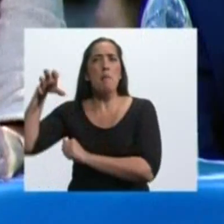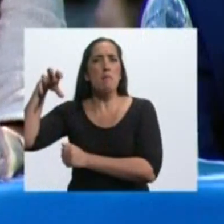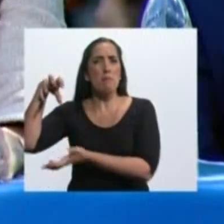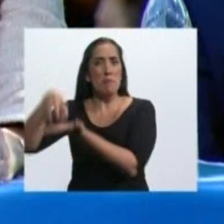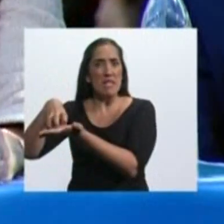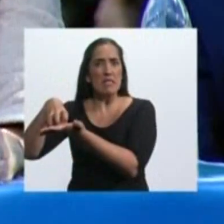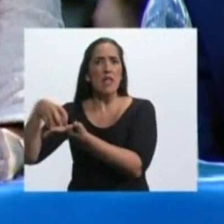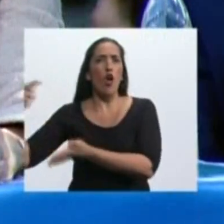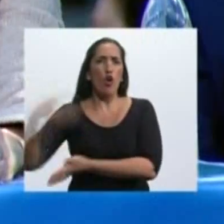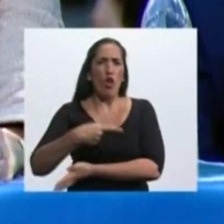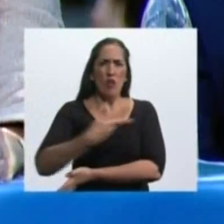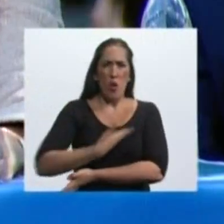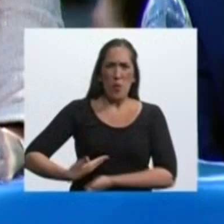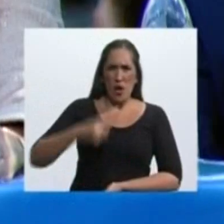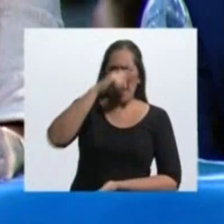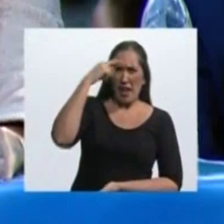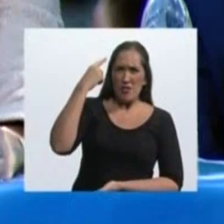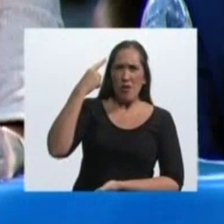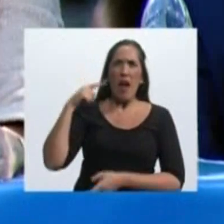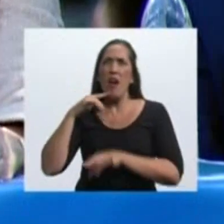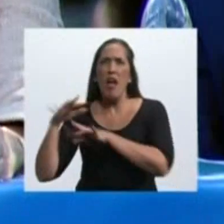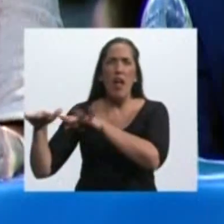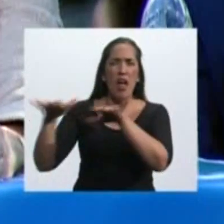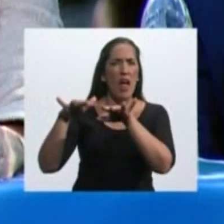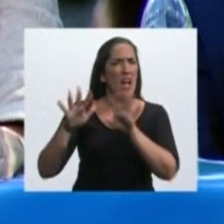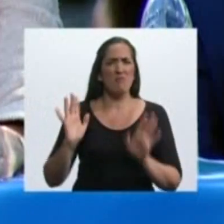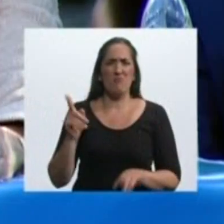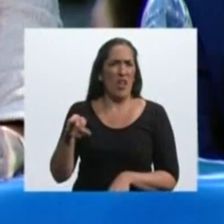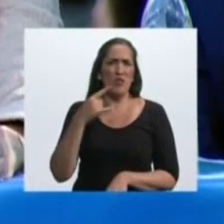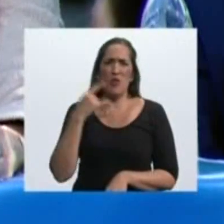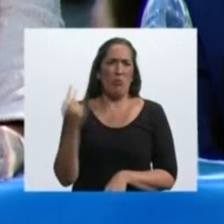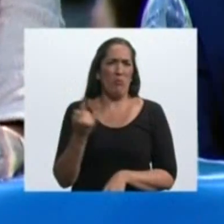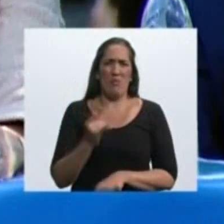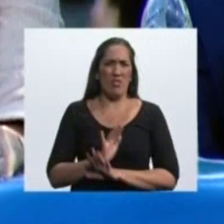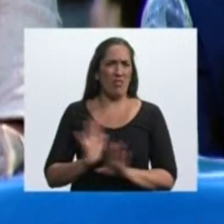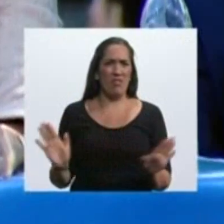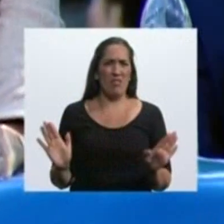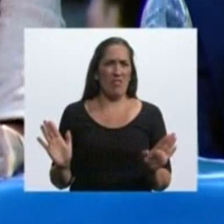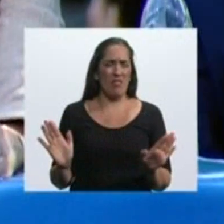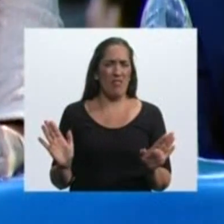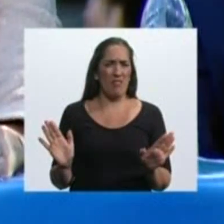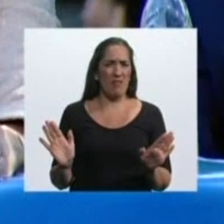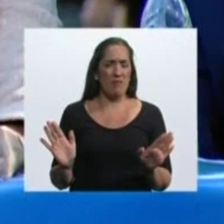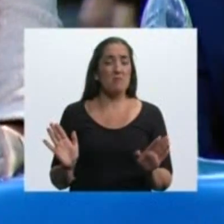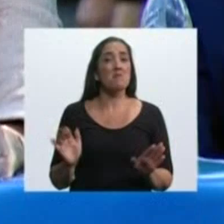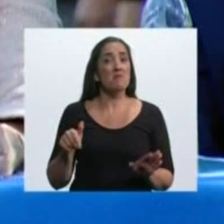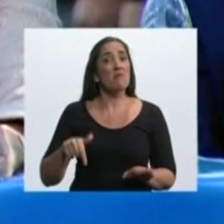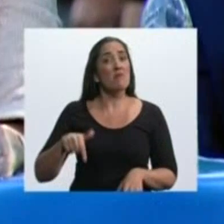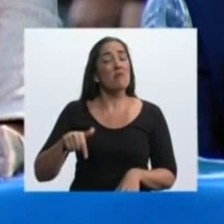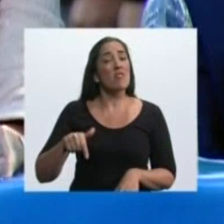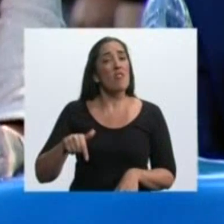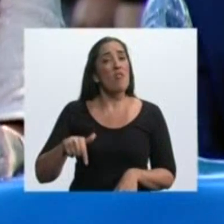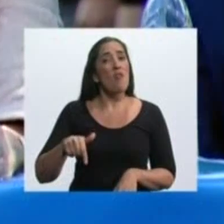gobierno nacional. Esto es una creación virtual una vez más, y la presencia